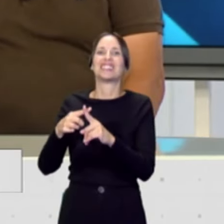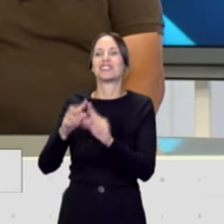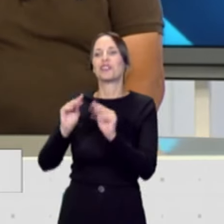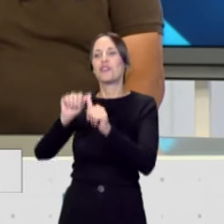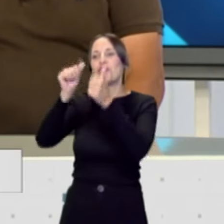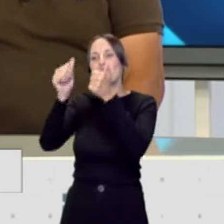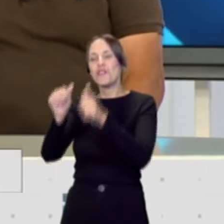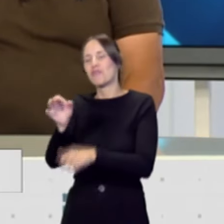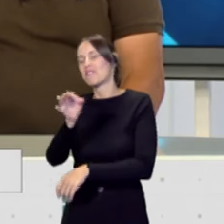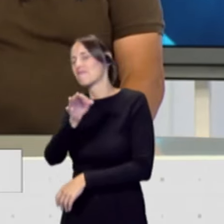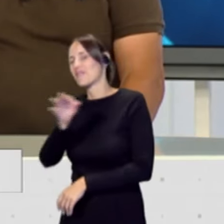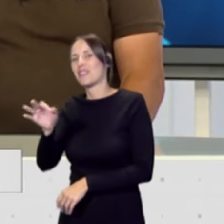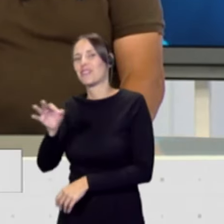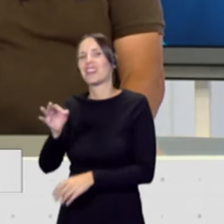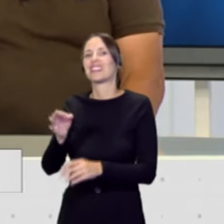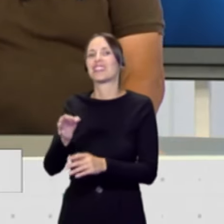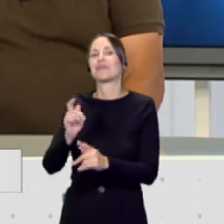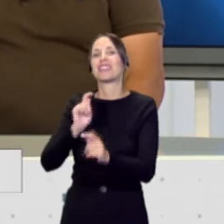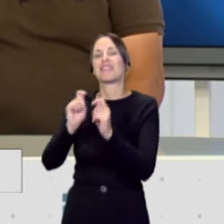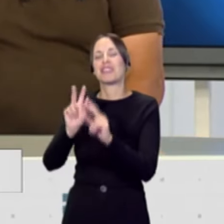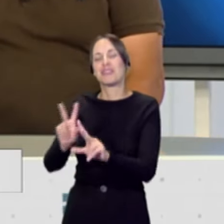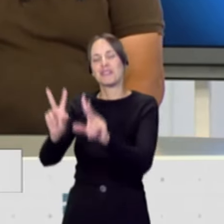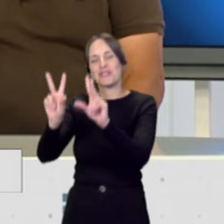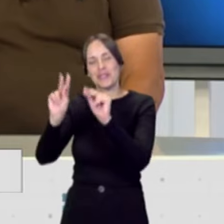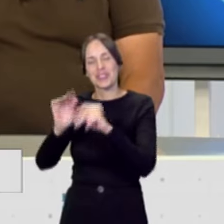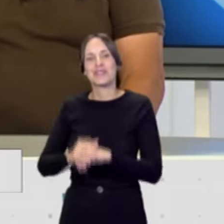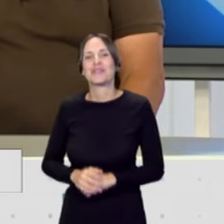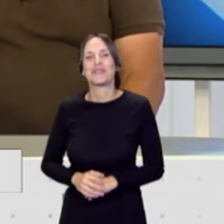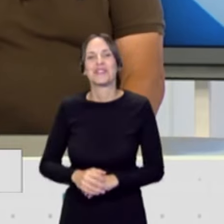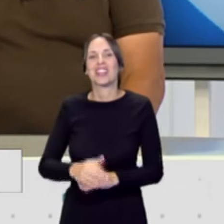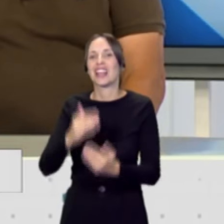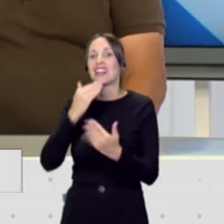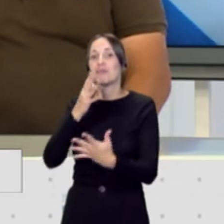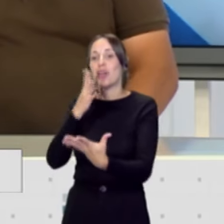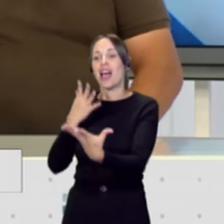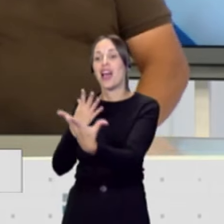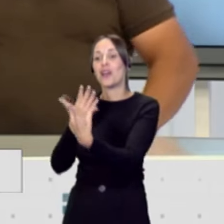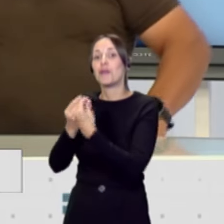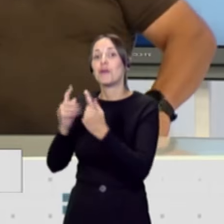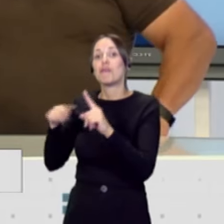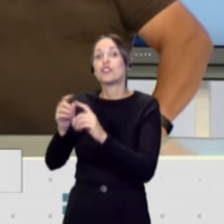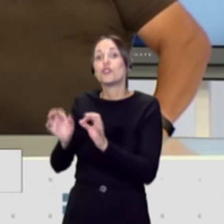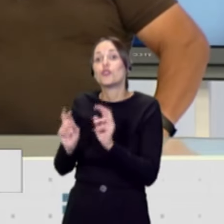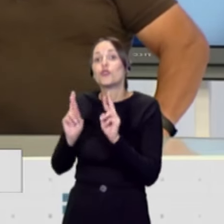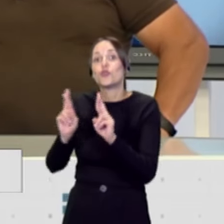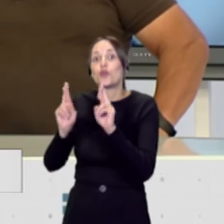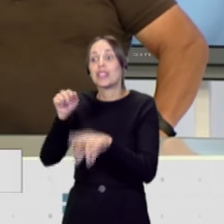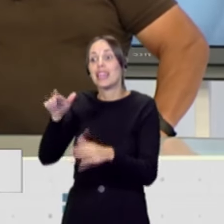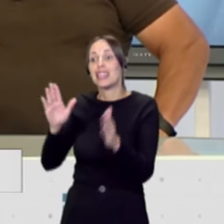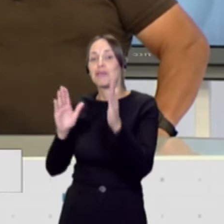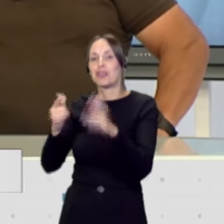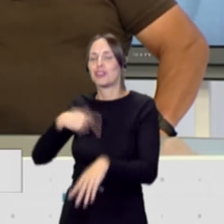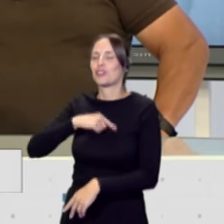adelante con esta entrevista. Ramón Santana, muchísimas gracias por acompañarnos esta mañana y toda la suerte para el equipo en esta temporada. Vamos a estar muy pendientes de